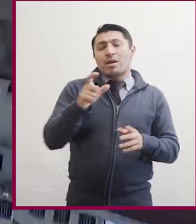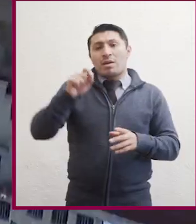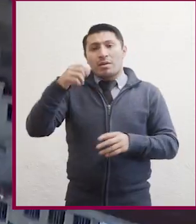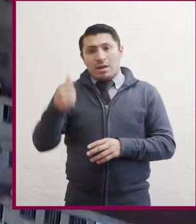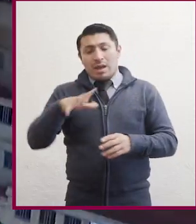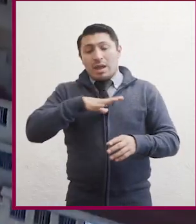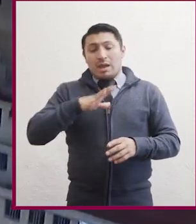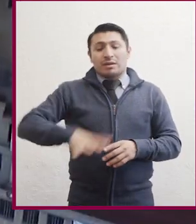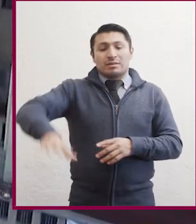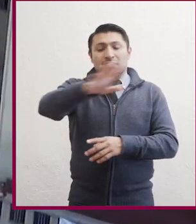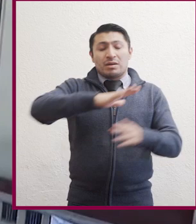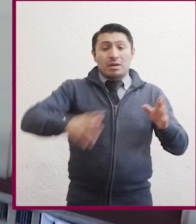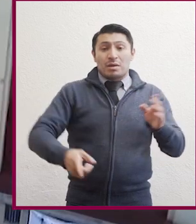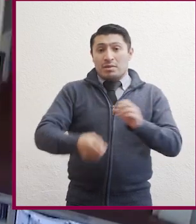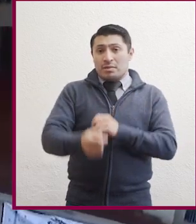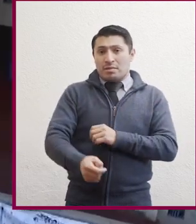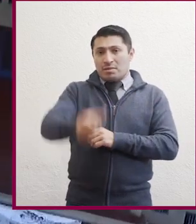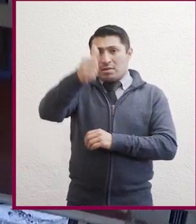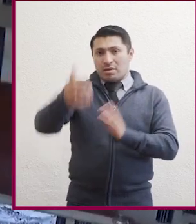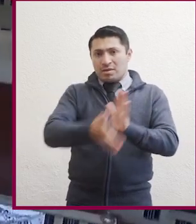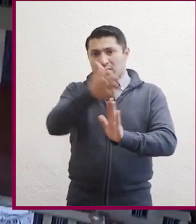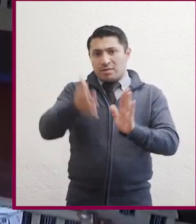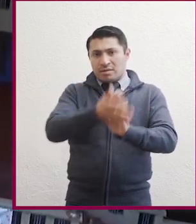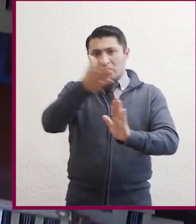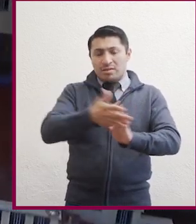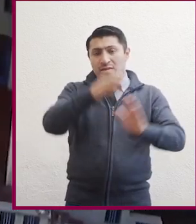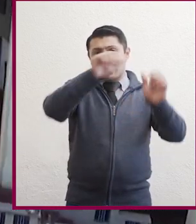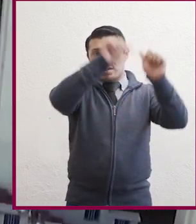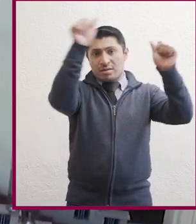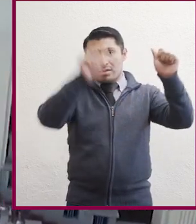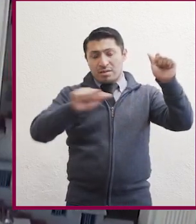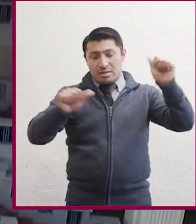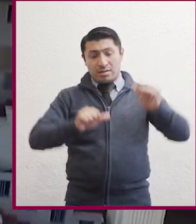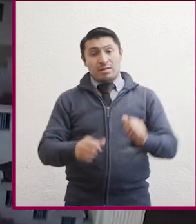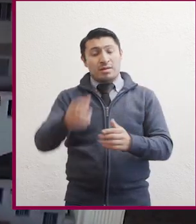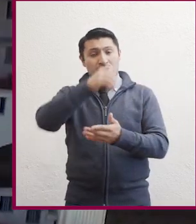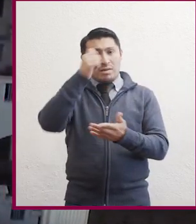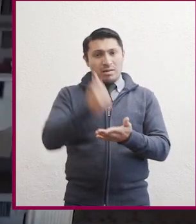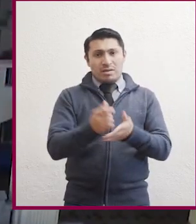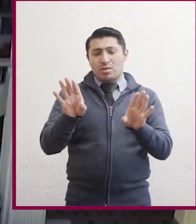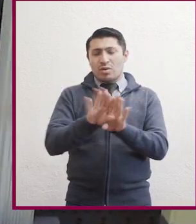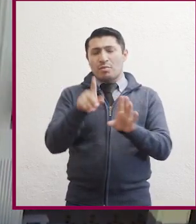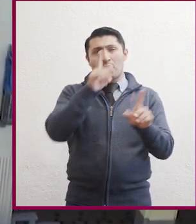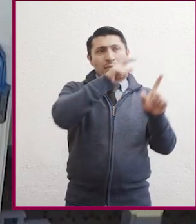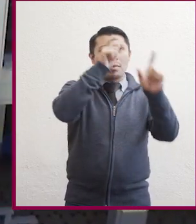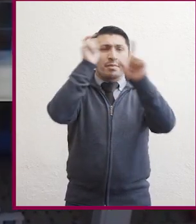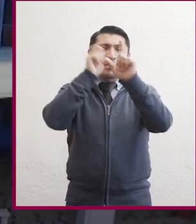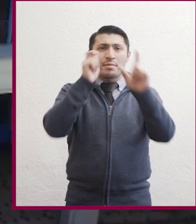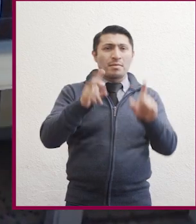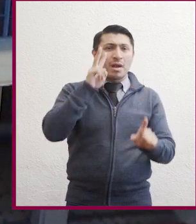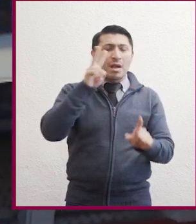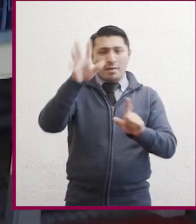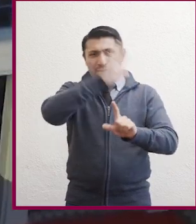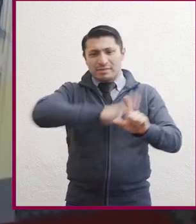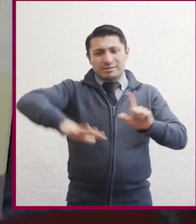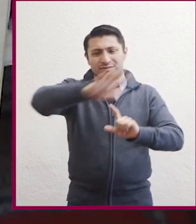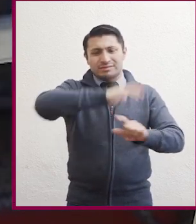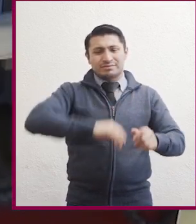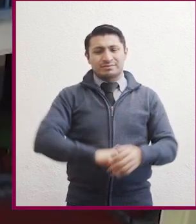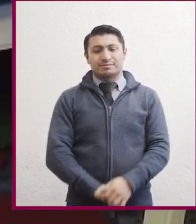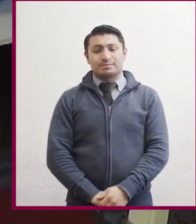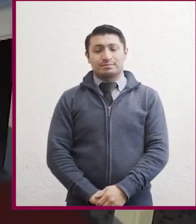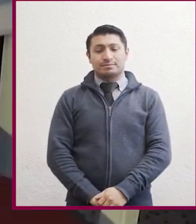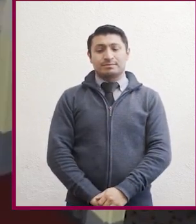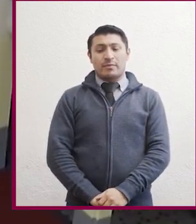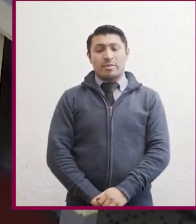1926 y es una de las primeras construcciones de estilo Art Deco en la ciudad, con detalles que se reflejan en todos los